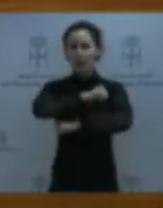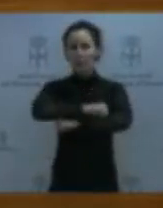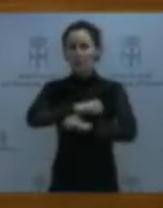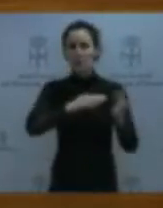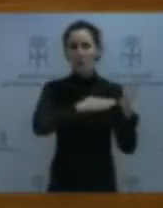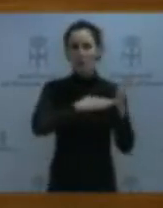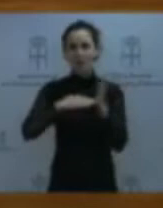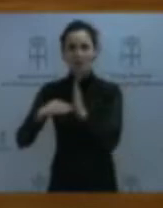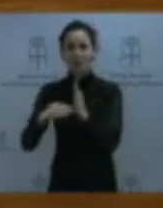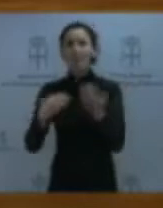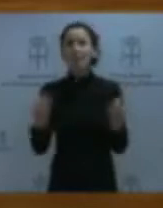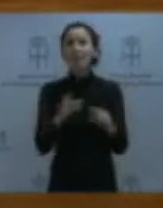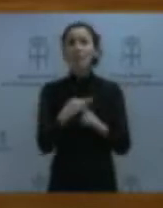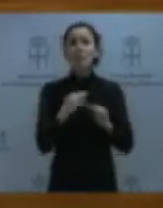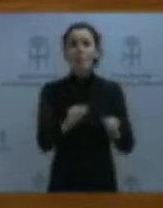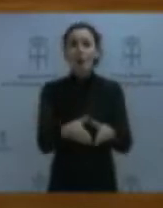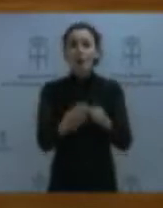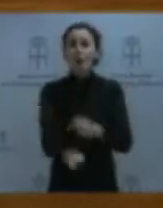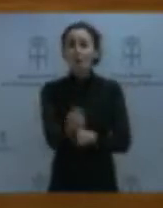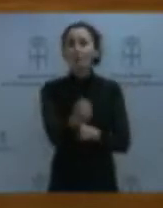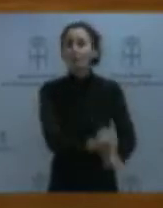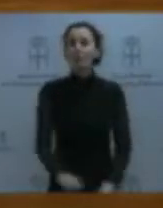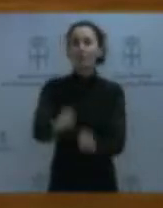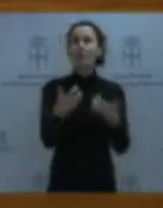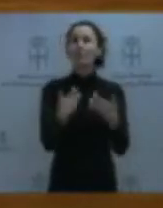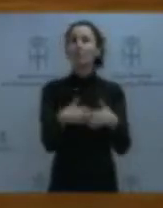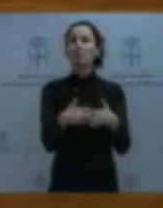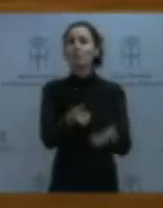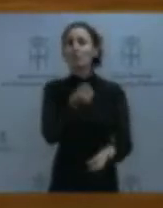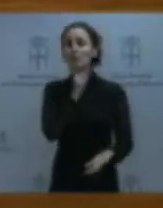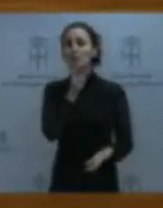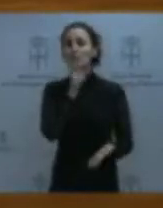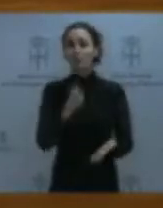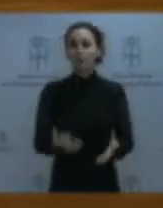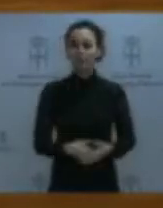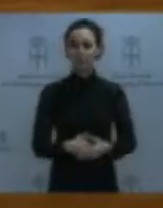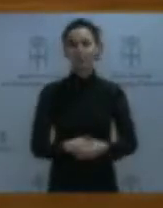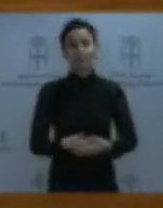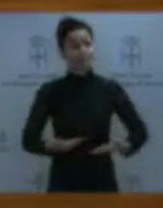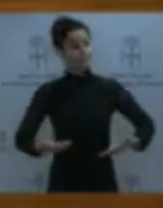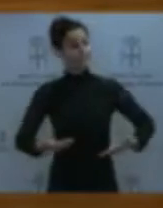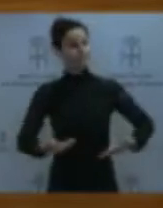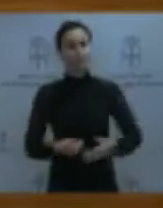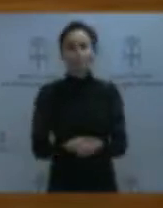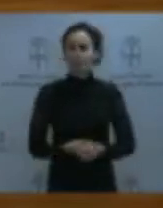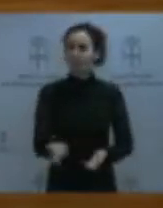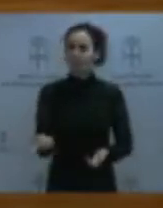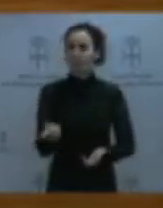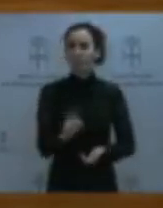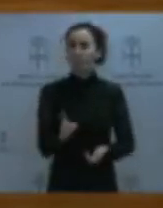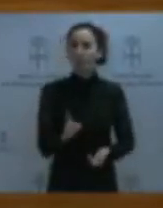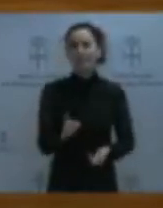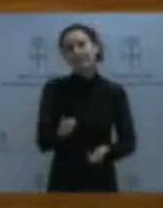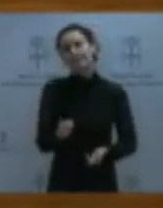puerto? Quiero decir, ¿cómo se defiende la industria? ¿Cómo se defiende? No se defiende simplemente diciendo, oye, vamos a